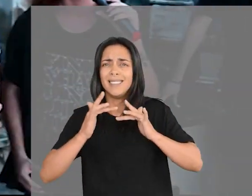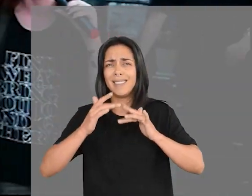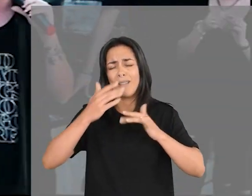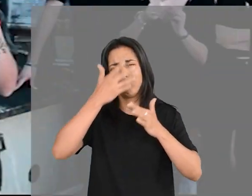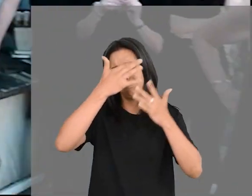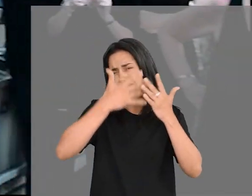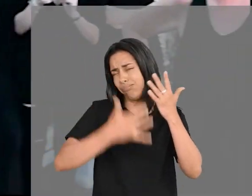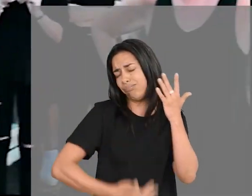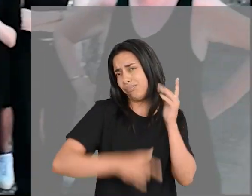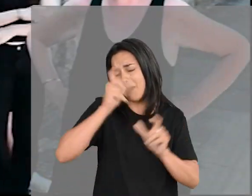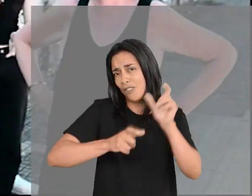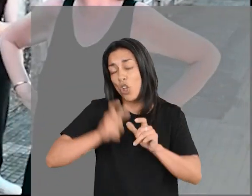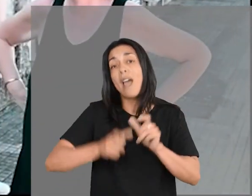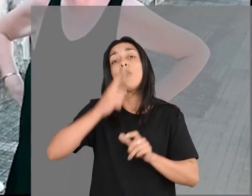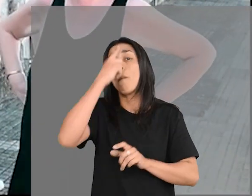museo donde hay historia.